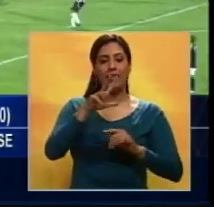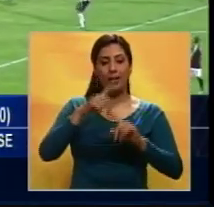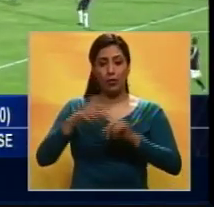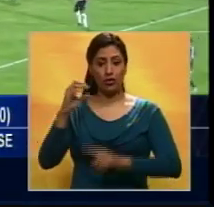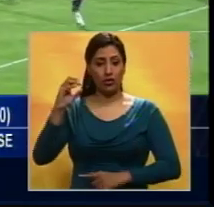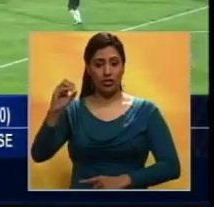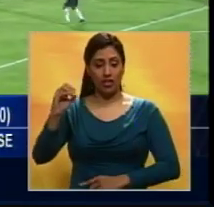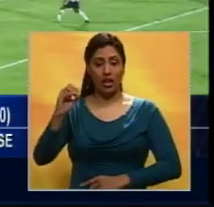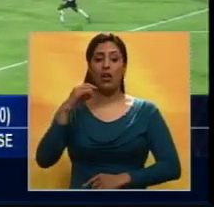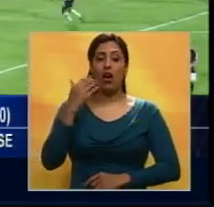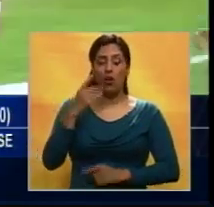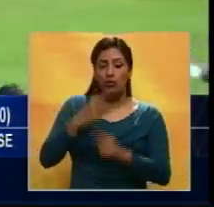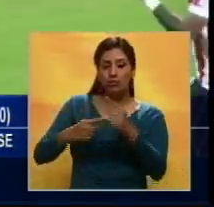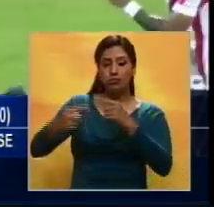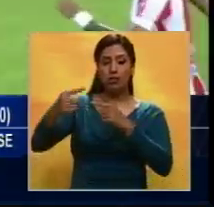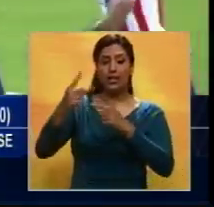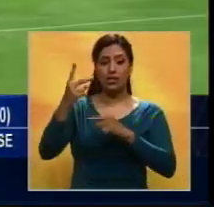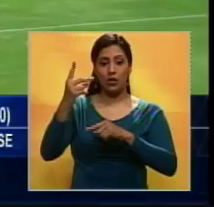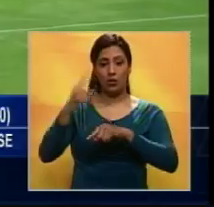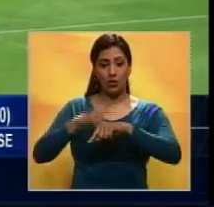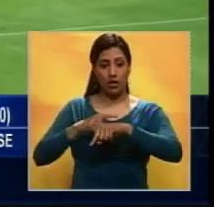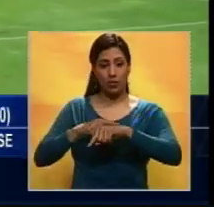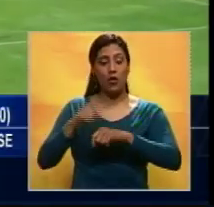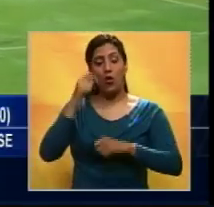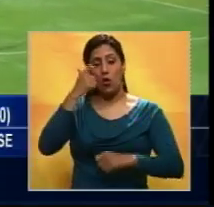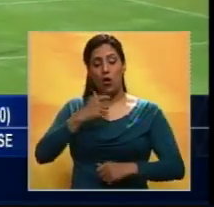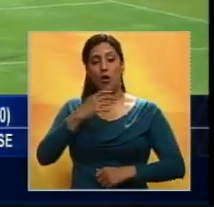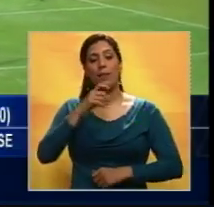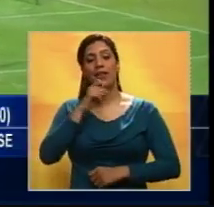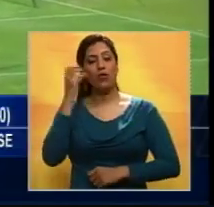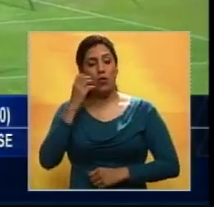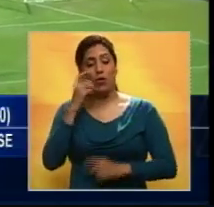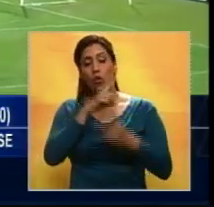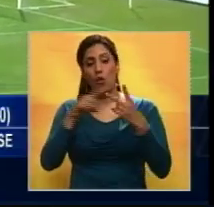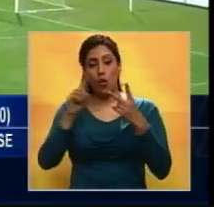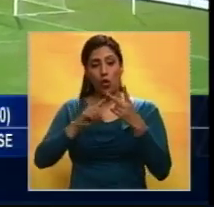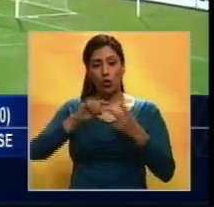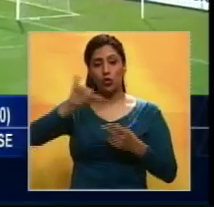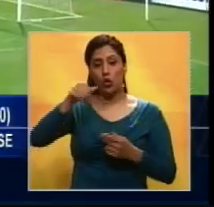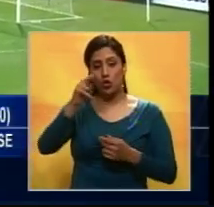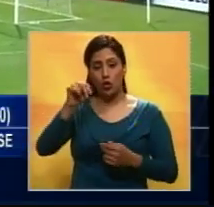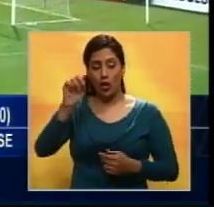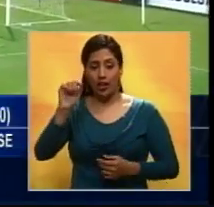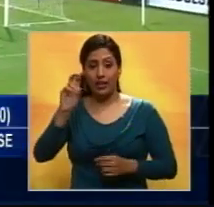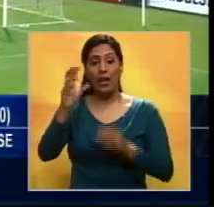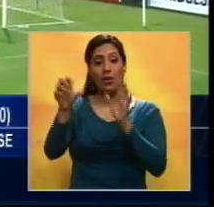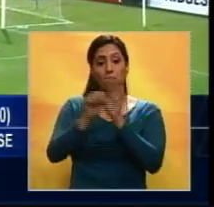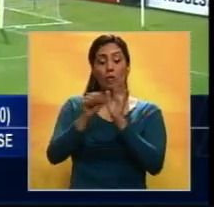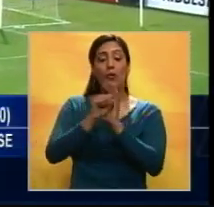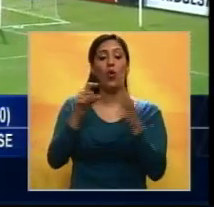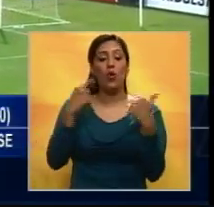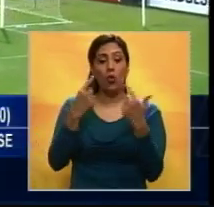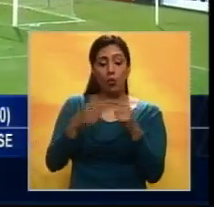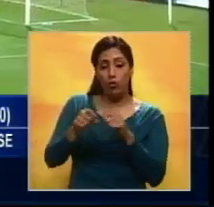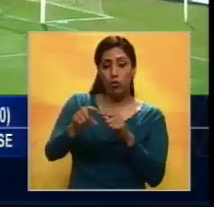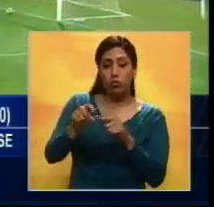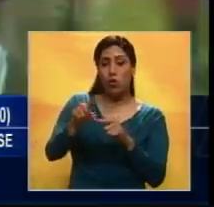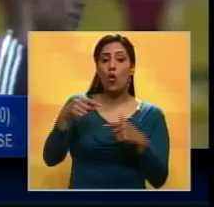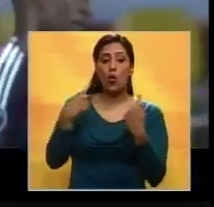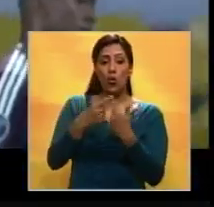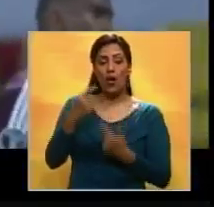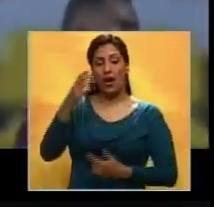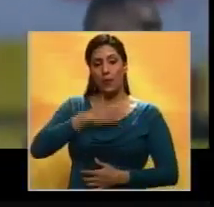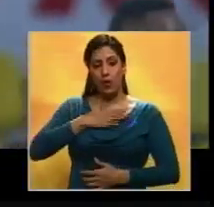3-0 en el choque de vuelta de la segunda fase. Roberto Ovelar, Jonathan Estrada y Michael Rangel anotaron los tantos del cuadro del